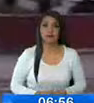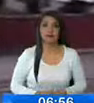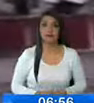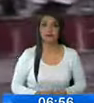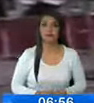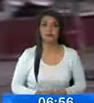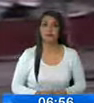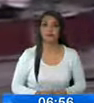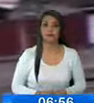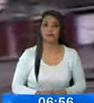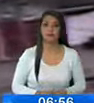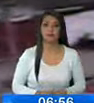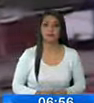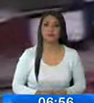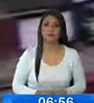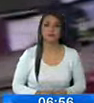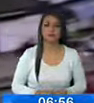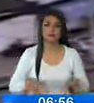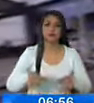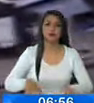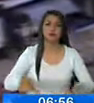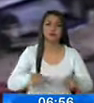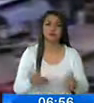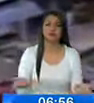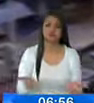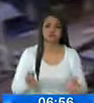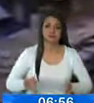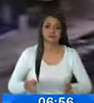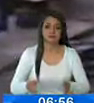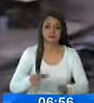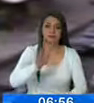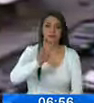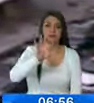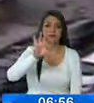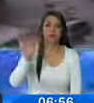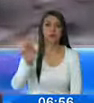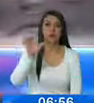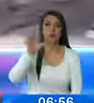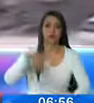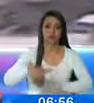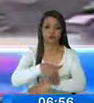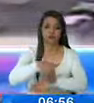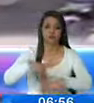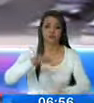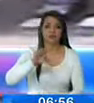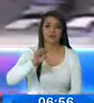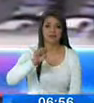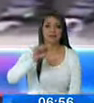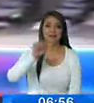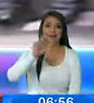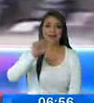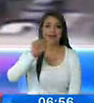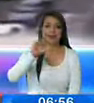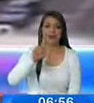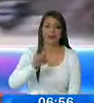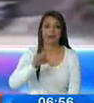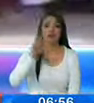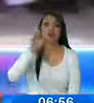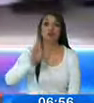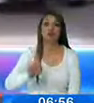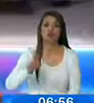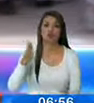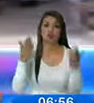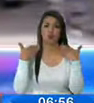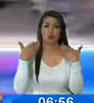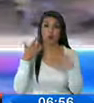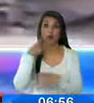El accidente de tránsito se registró en la avenida 25 de Julio y Aurora Estrada, al sur de Guayaquil, en momentos en que el conductor de